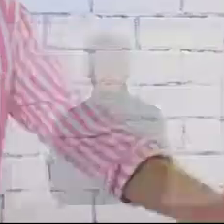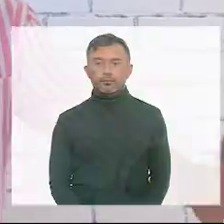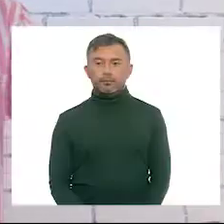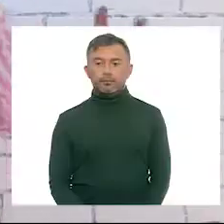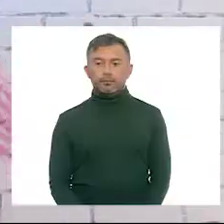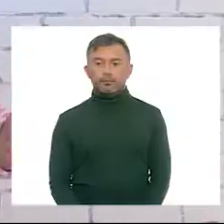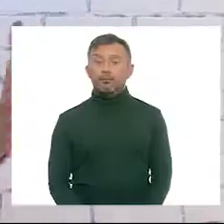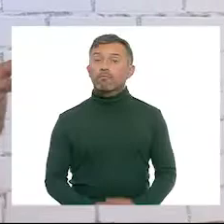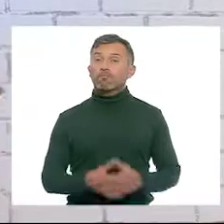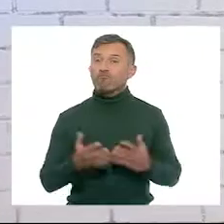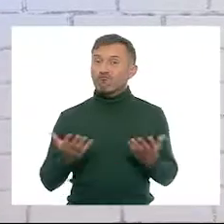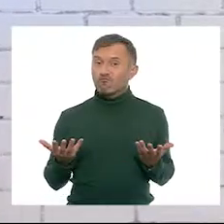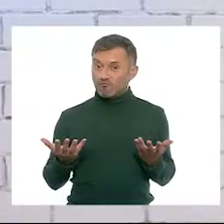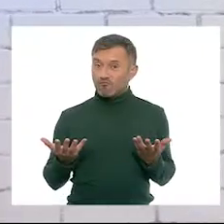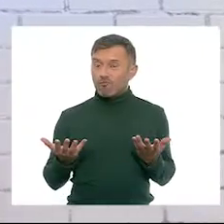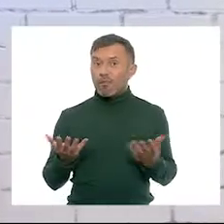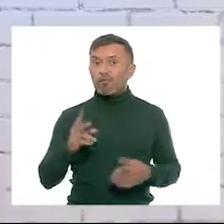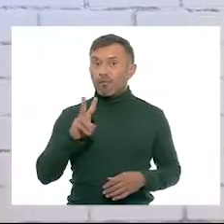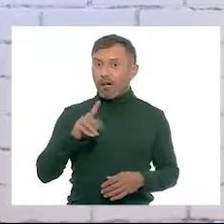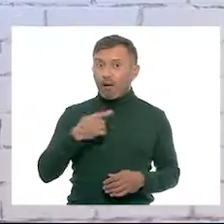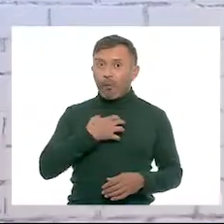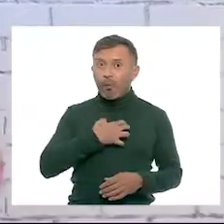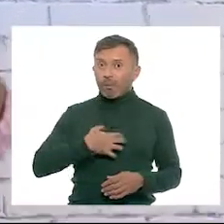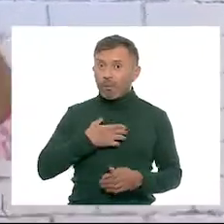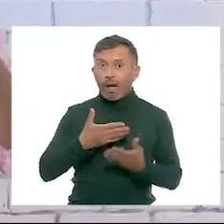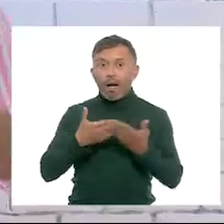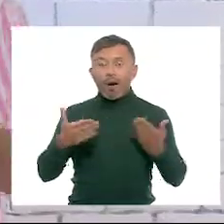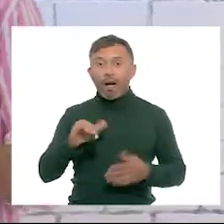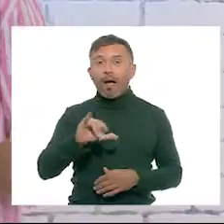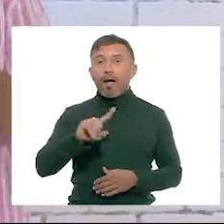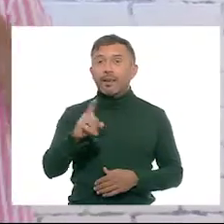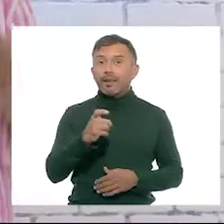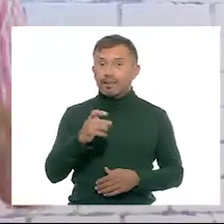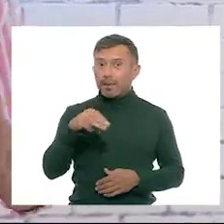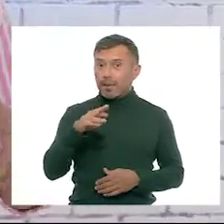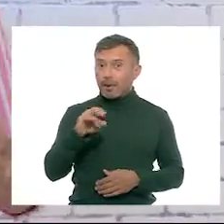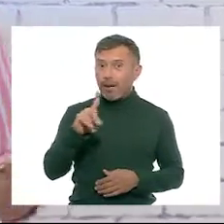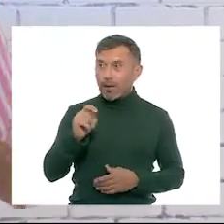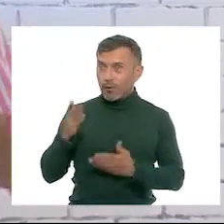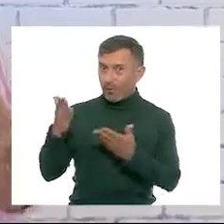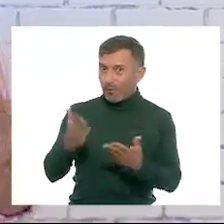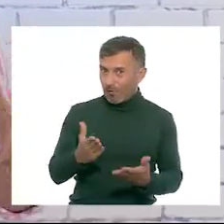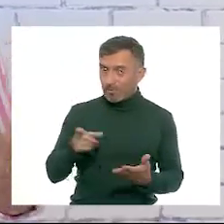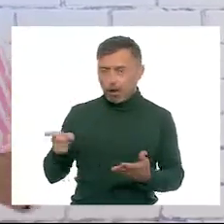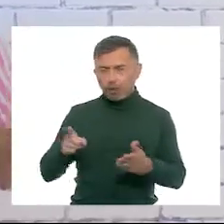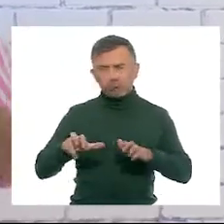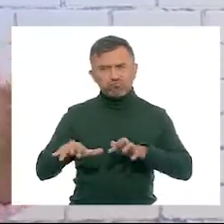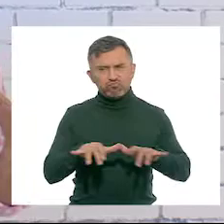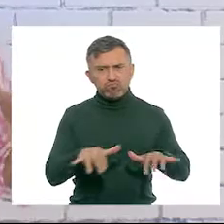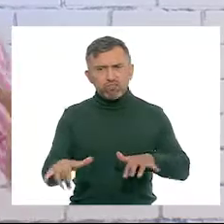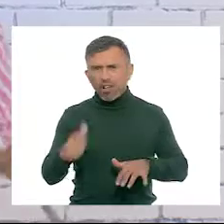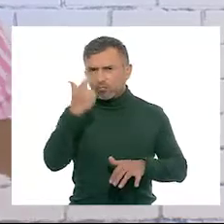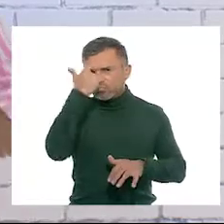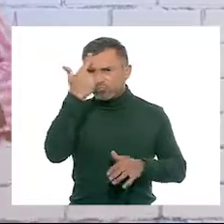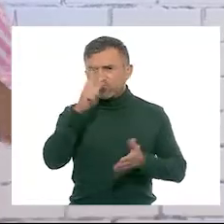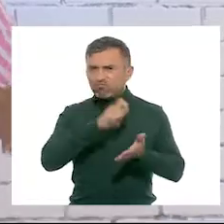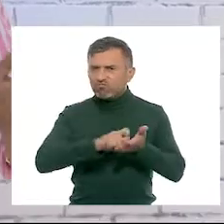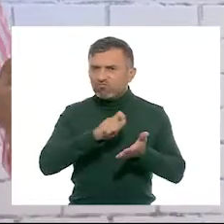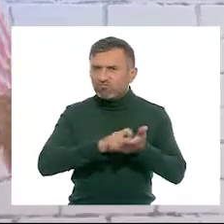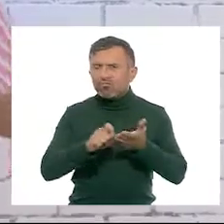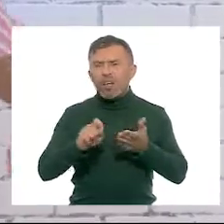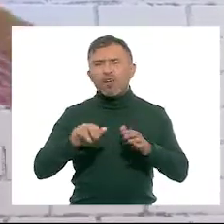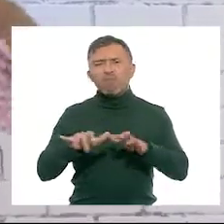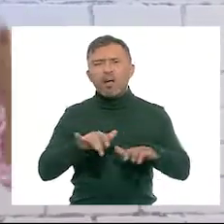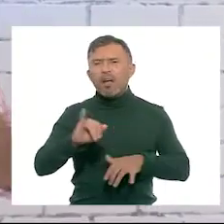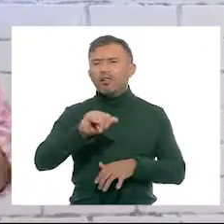Bueno, estamos muy contentos de que Alex Mercado esté aquí con nosotros. Él es un gran compositor, arreglista, pianista de jazz, ha recorrido el mundo